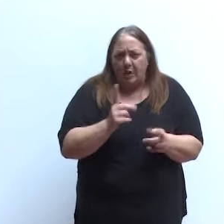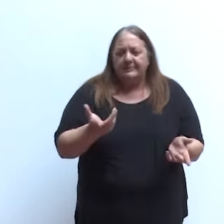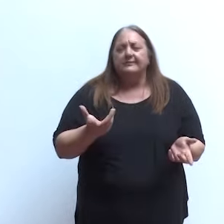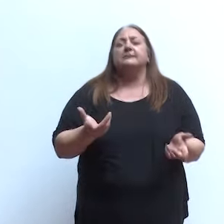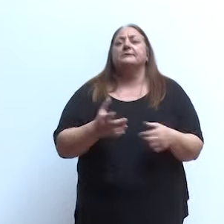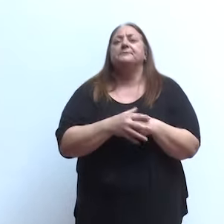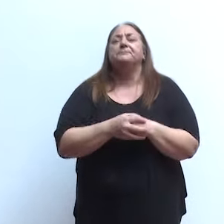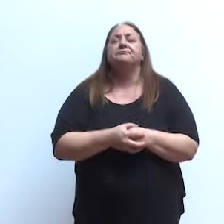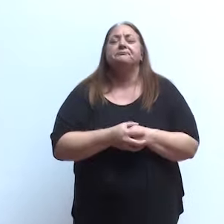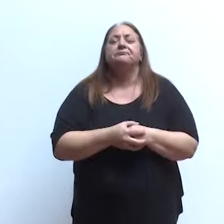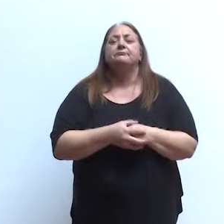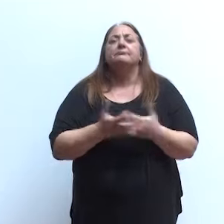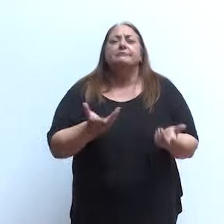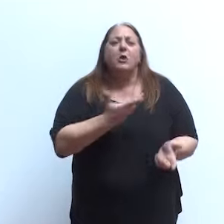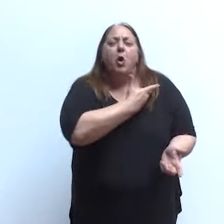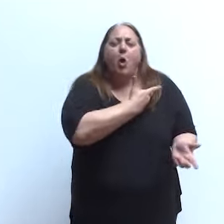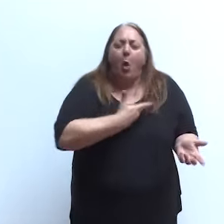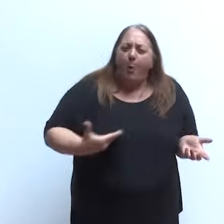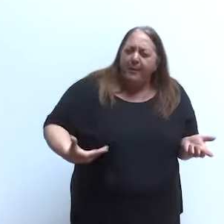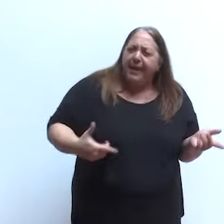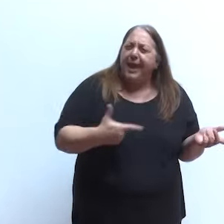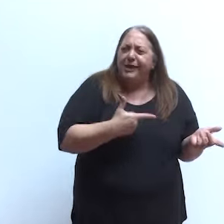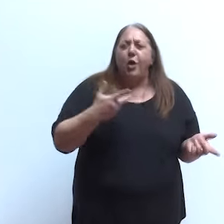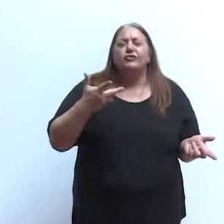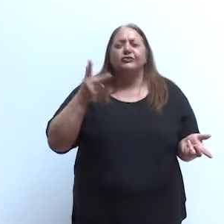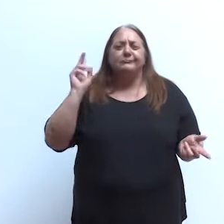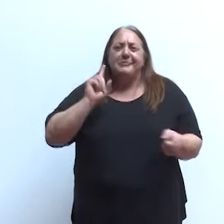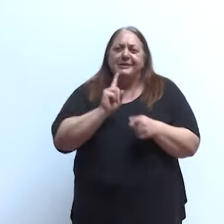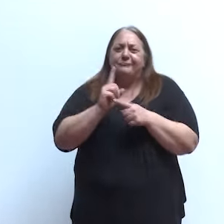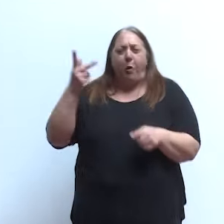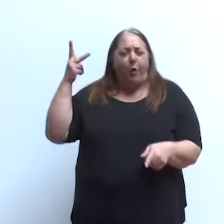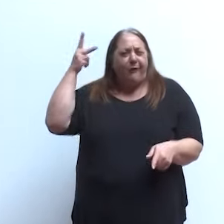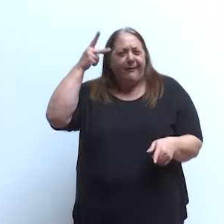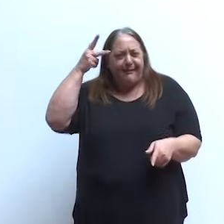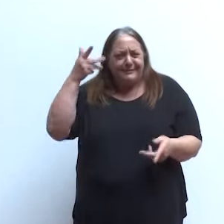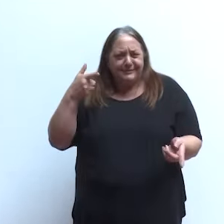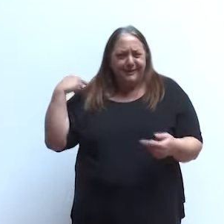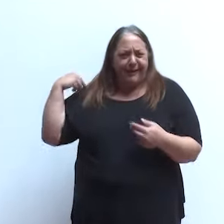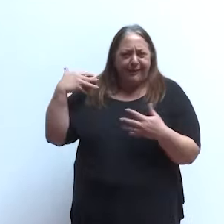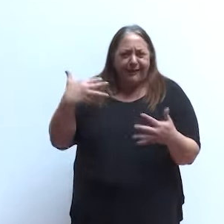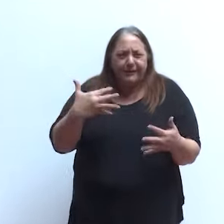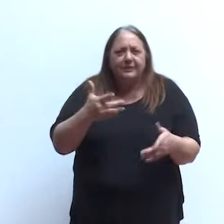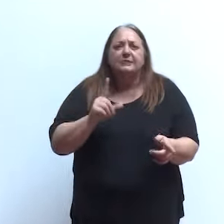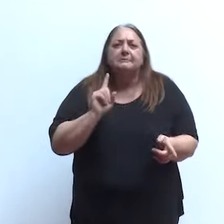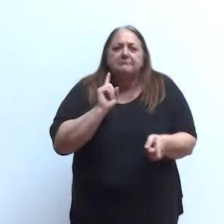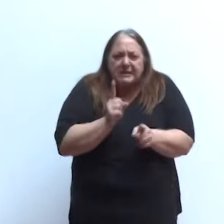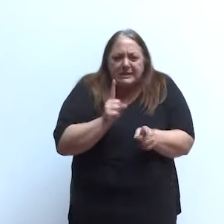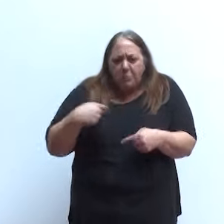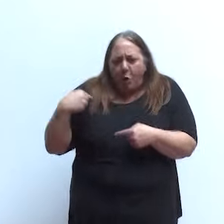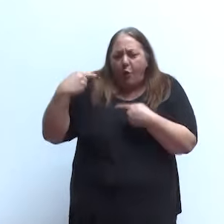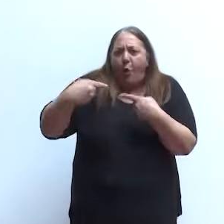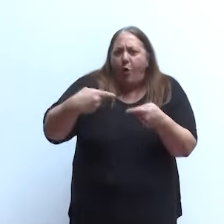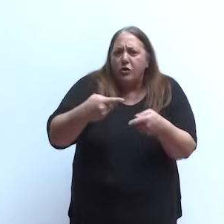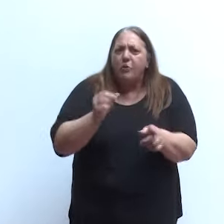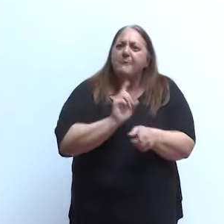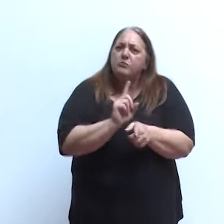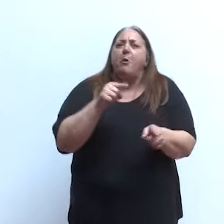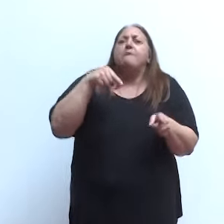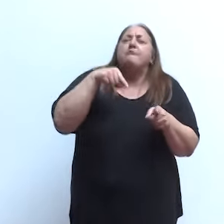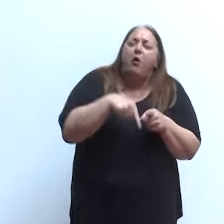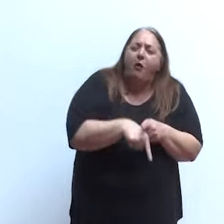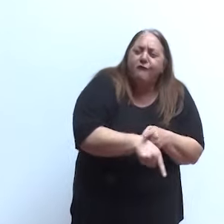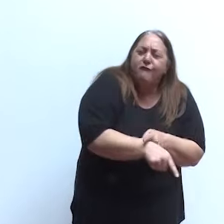se mua a los gobiernos kisneristas nos damos cuenta también que hubo muchas cosas que continuaron y profundizaron eso que conocemos con el